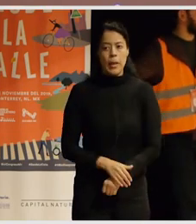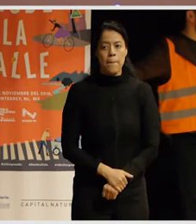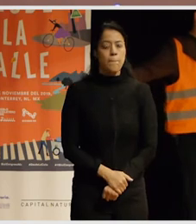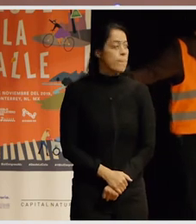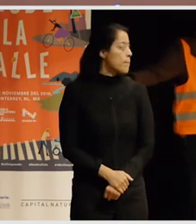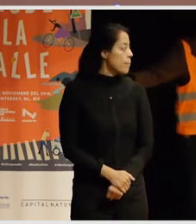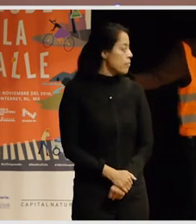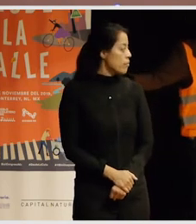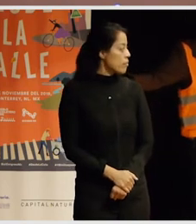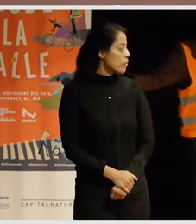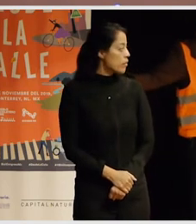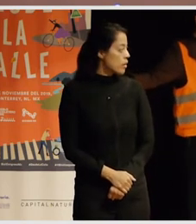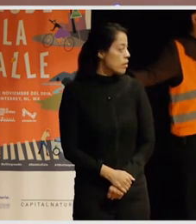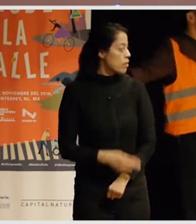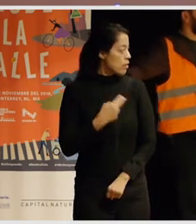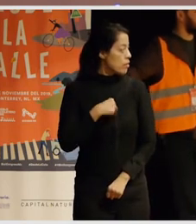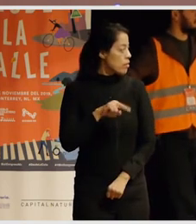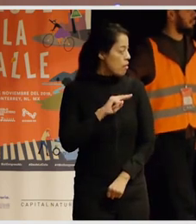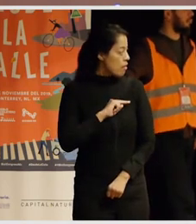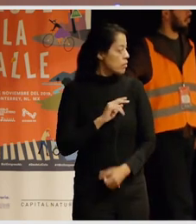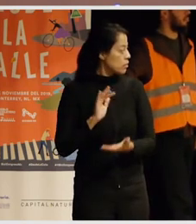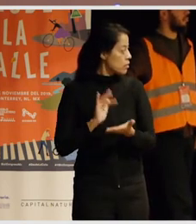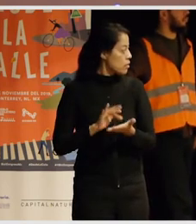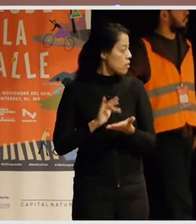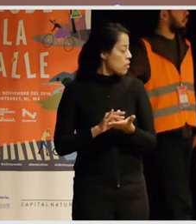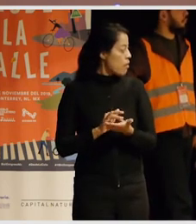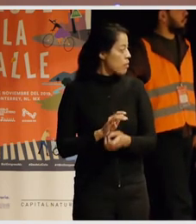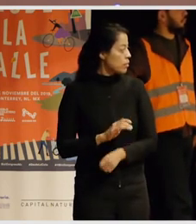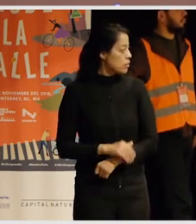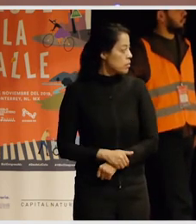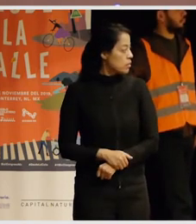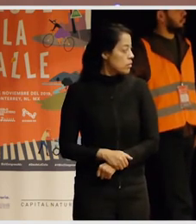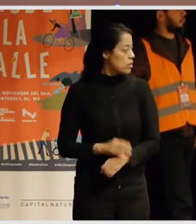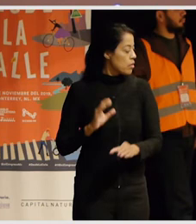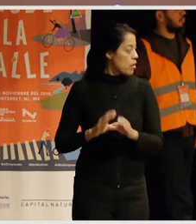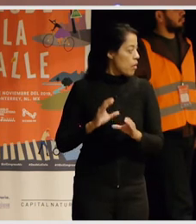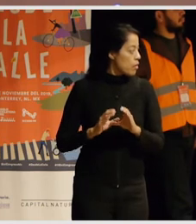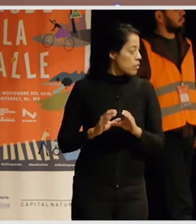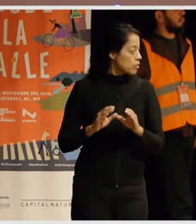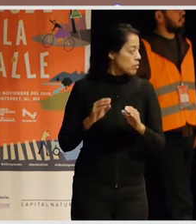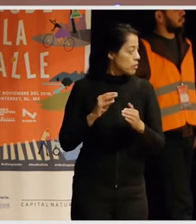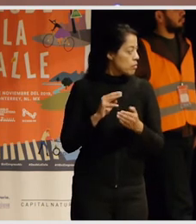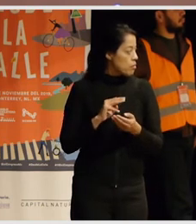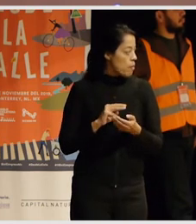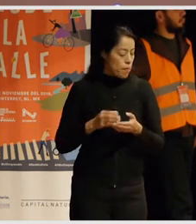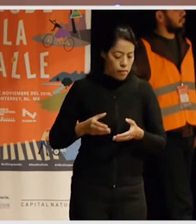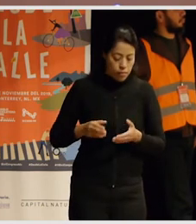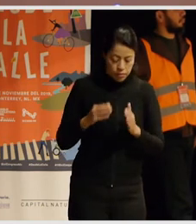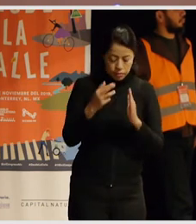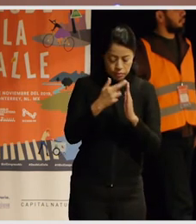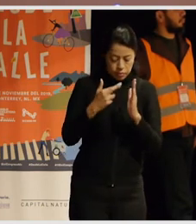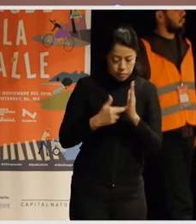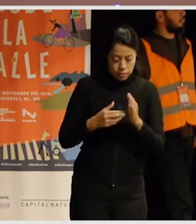sí claro que sí cuenten con nuestro apoyo y además es obviamente cumpliendo los criterios del manual de calles que también fue un esfuerzo de